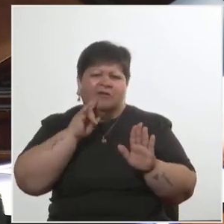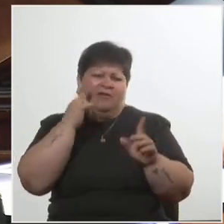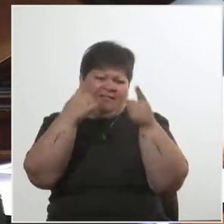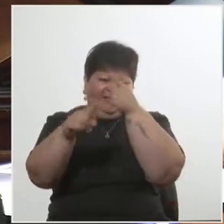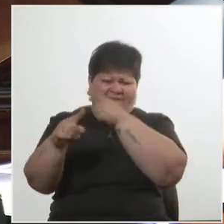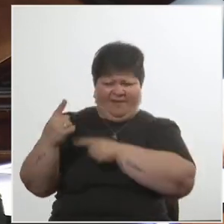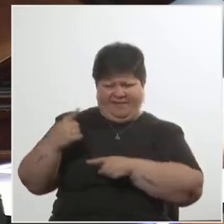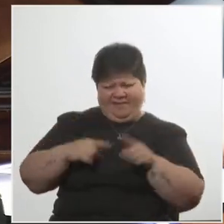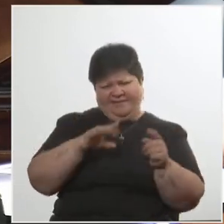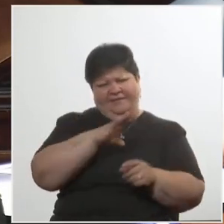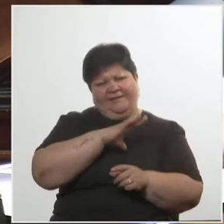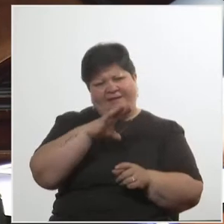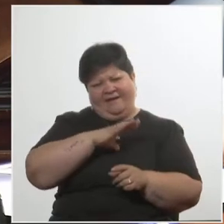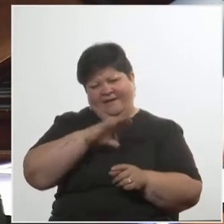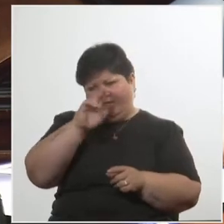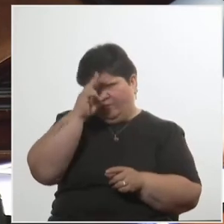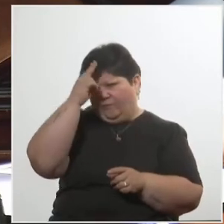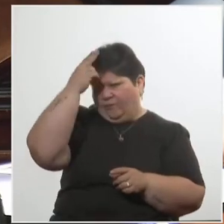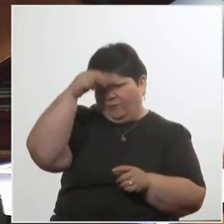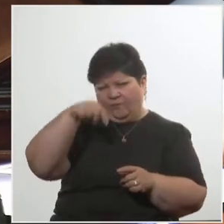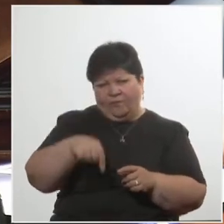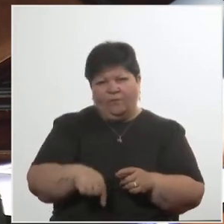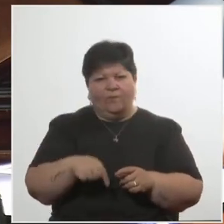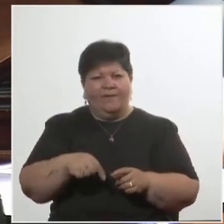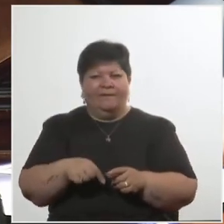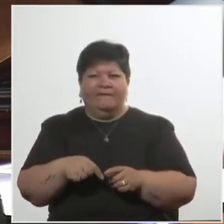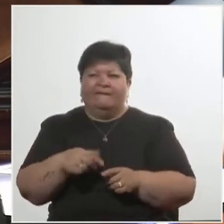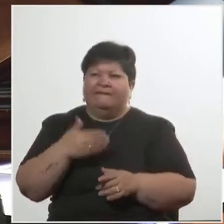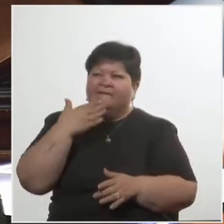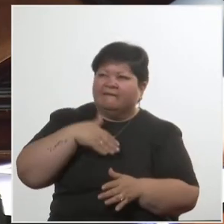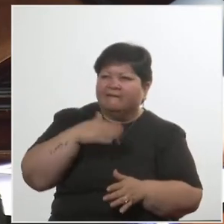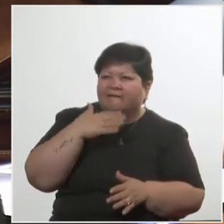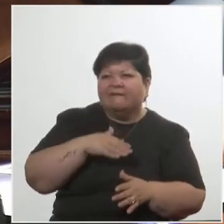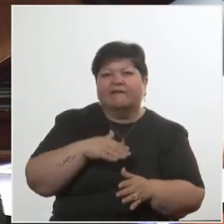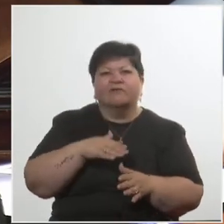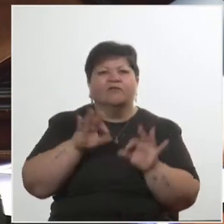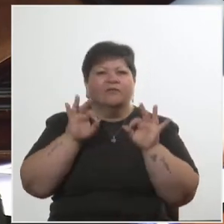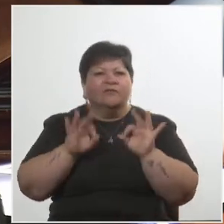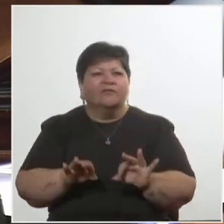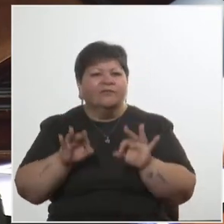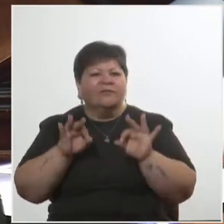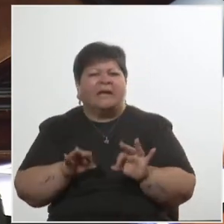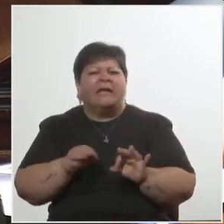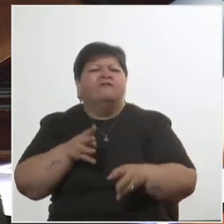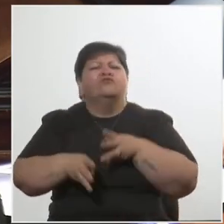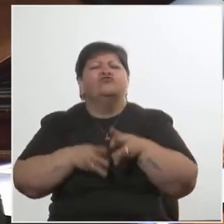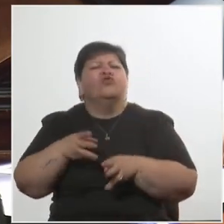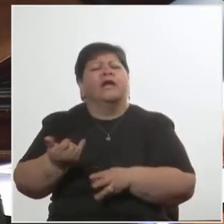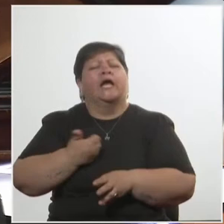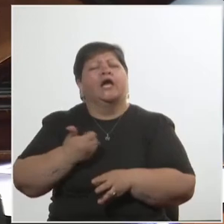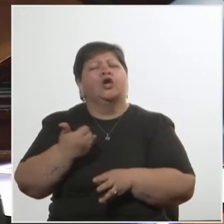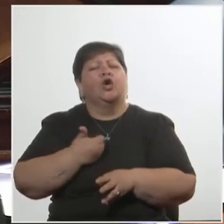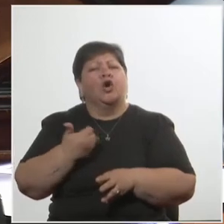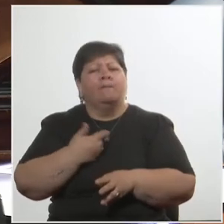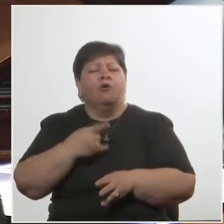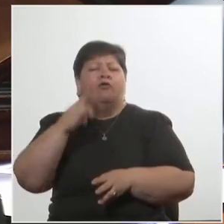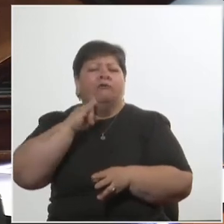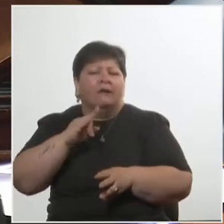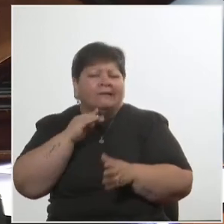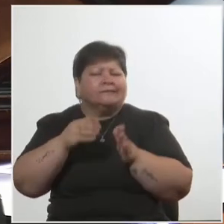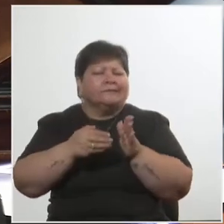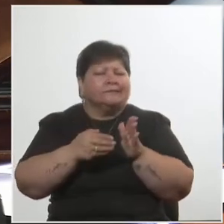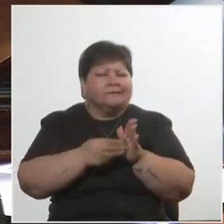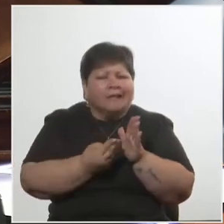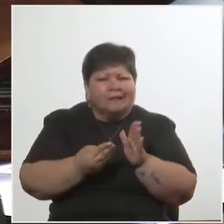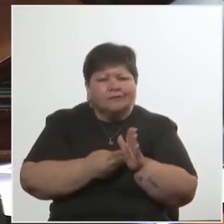lechería uruguaya entendiendo el remitente el quesero y todo aquel ciudadano uruguayo